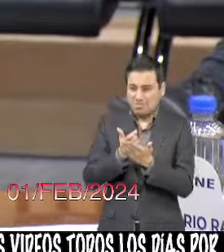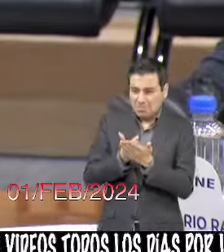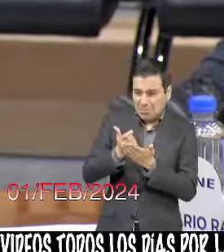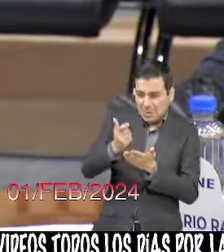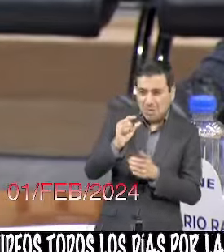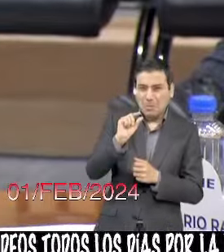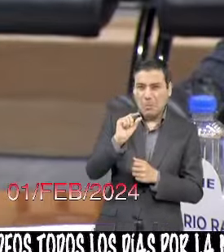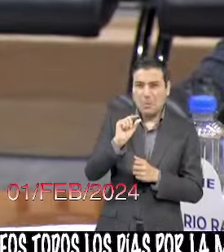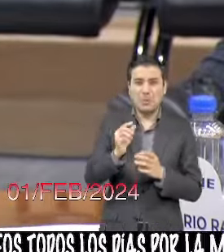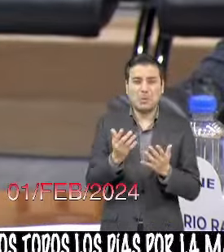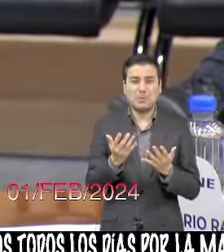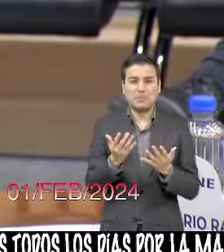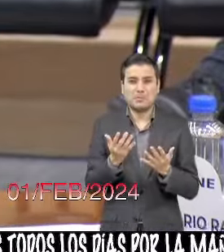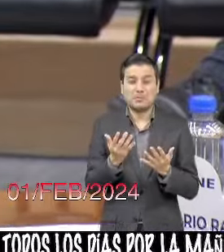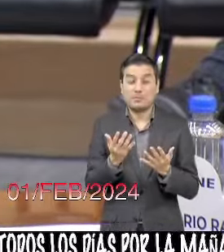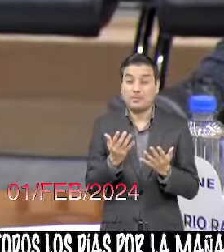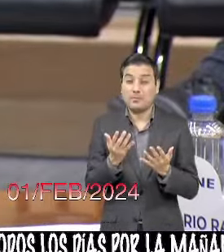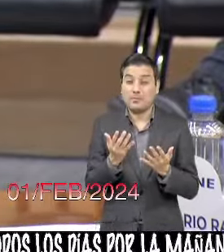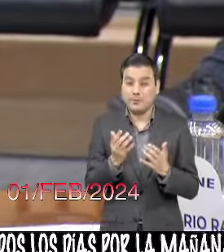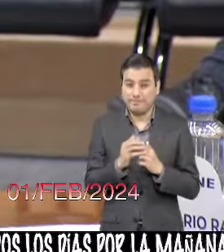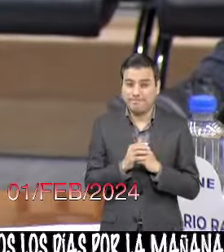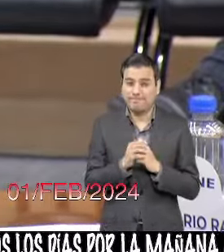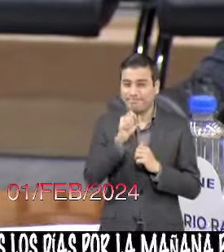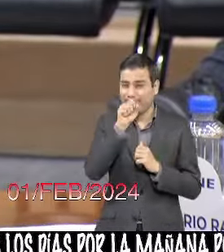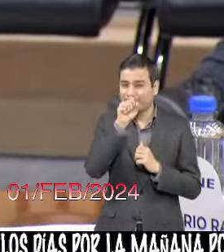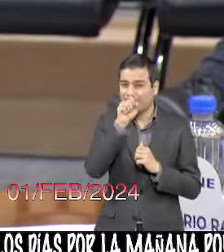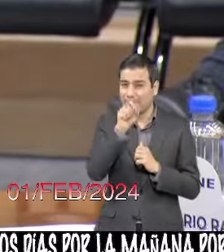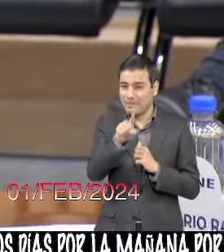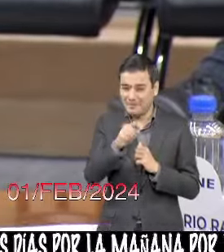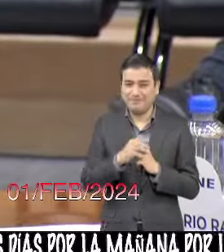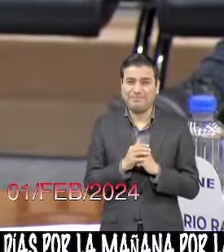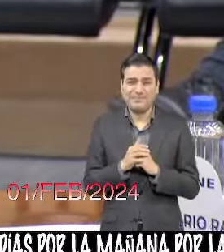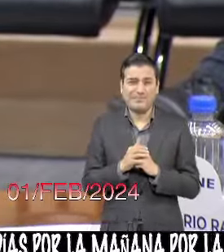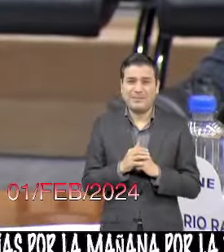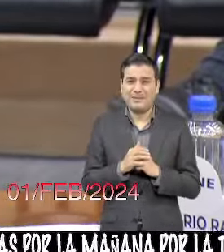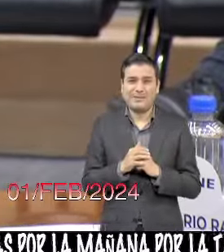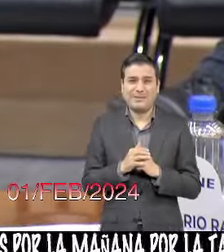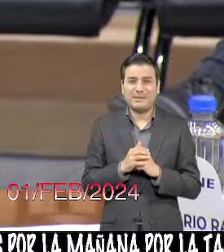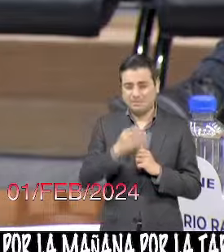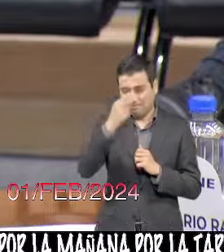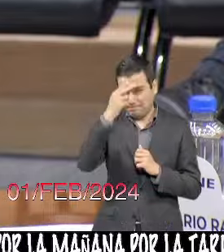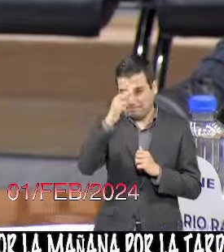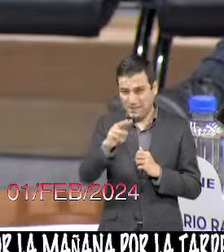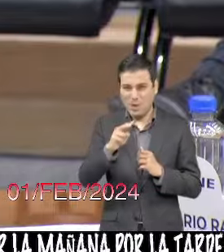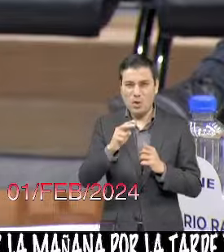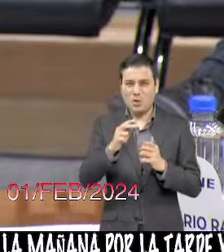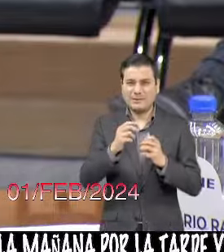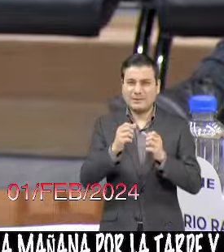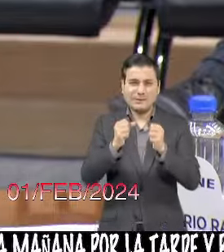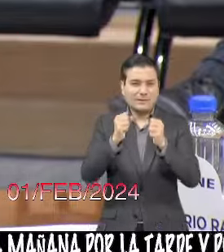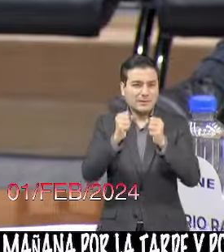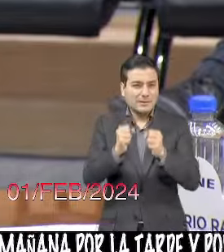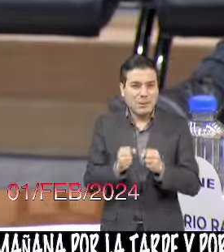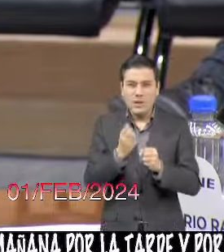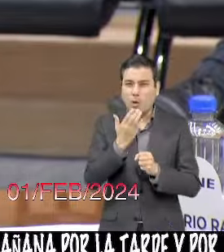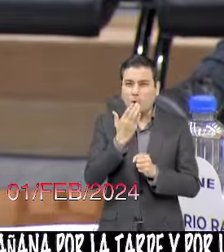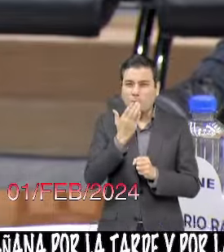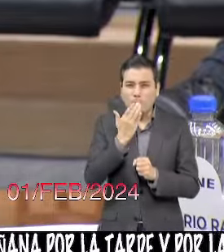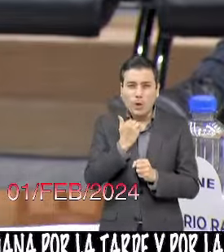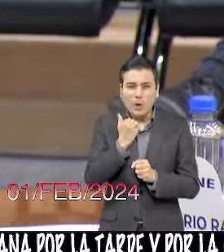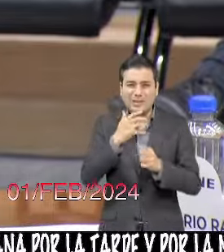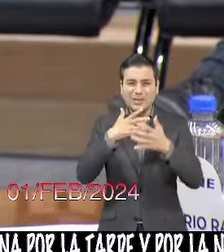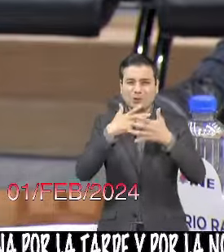salarios. No podemos dejar de lado la gran crisis de inseguridad que azota a gran parte de nuestro